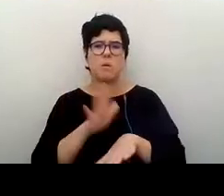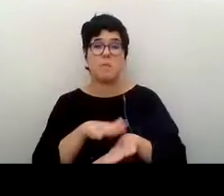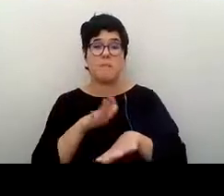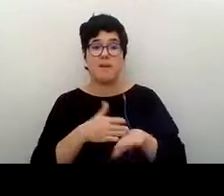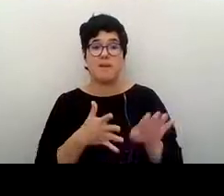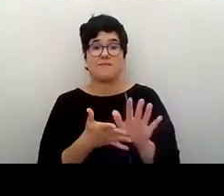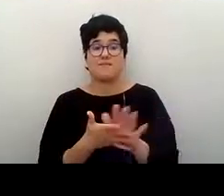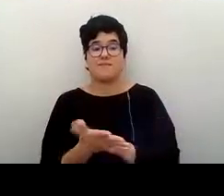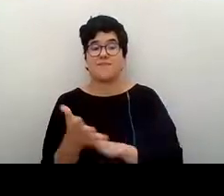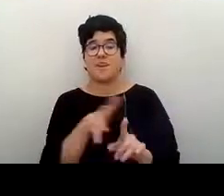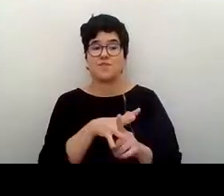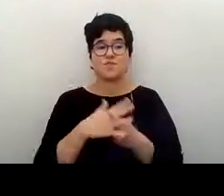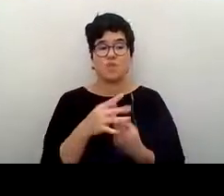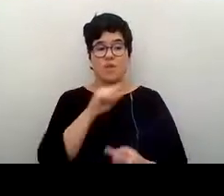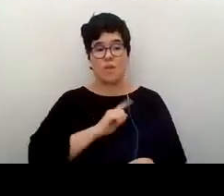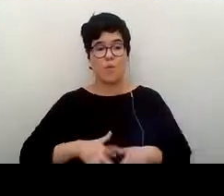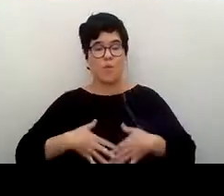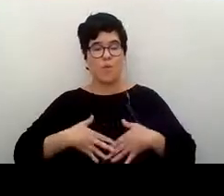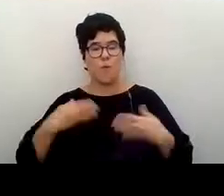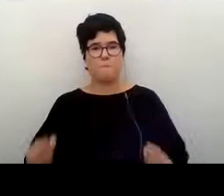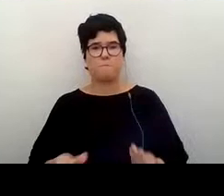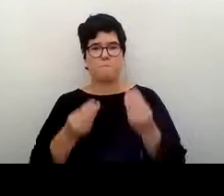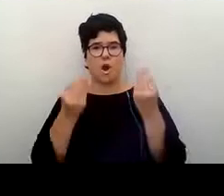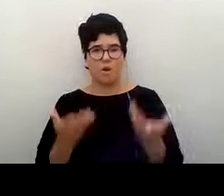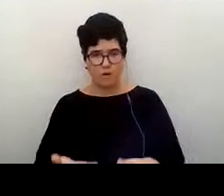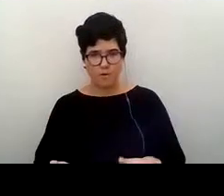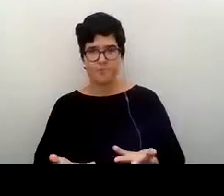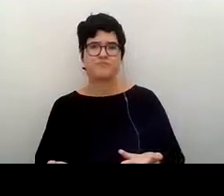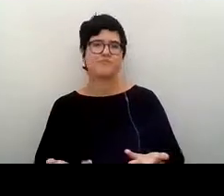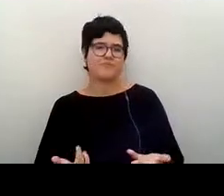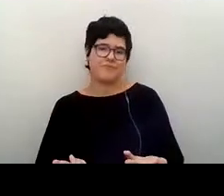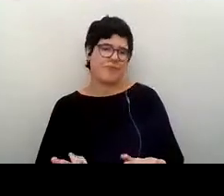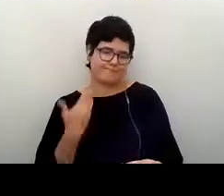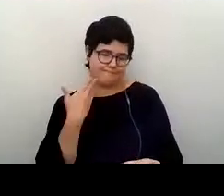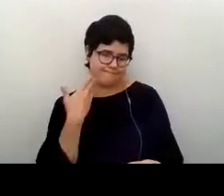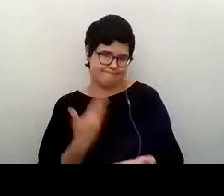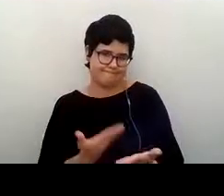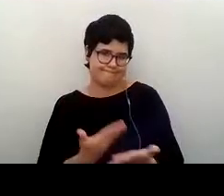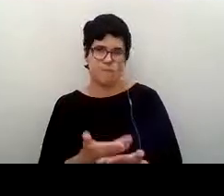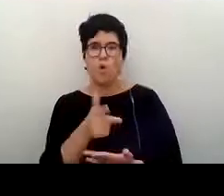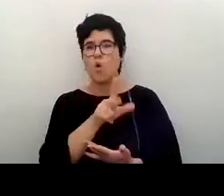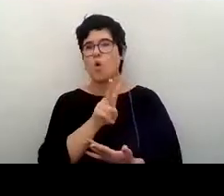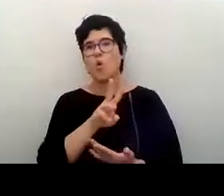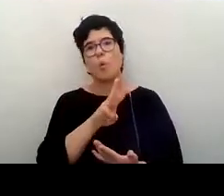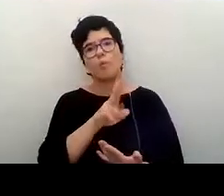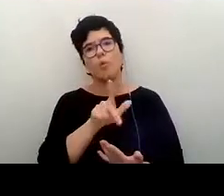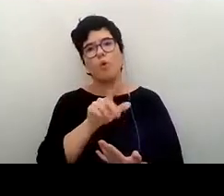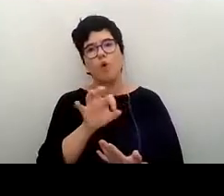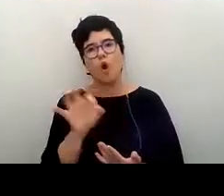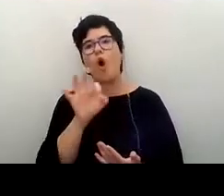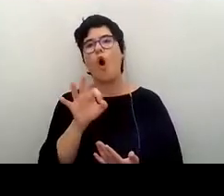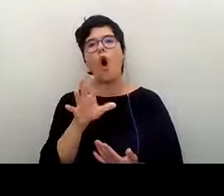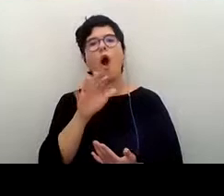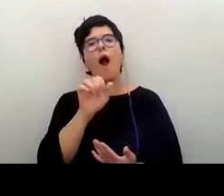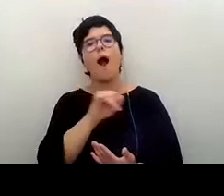anímico mejorase lo suficiente. Pero evidentemente el lúpulo ni el azafrán tampoco no crean adicción, no